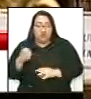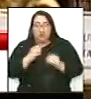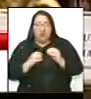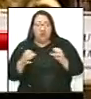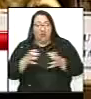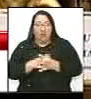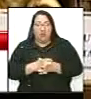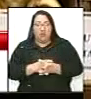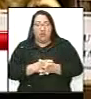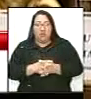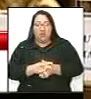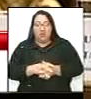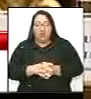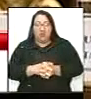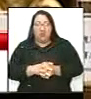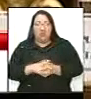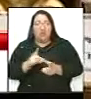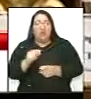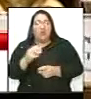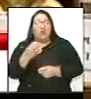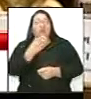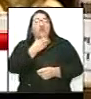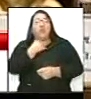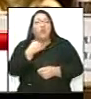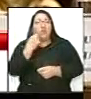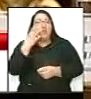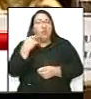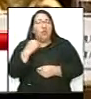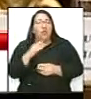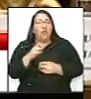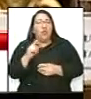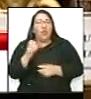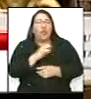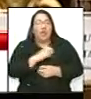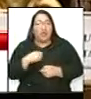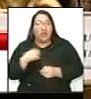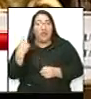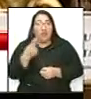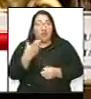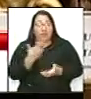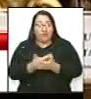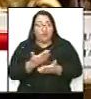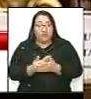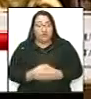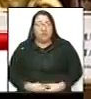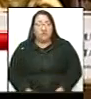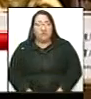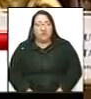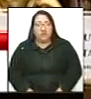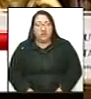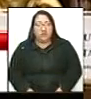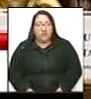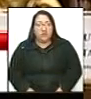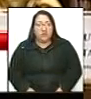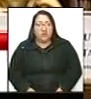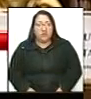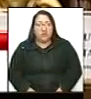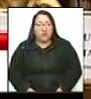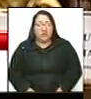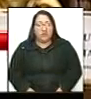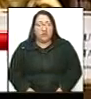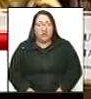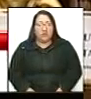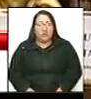criminal denominada Los Cuellos Blancos del Puerto. Se sustenta la denuncia en las declaraciones vertidas por diversos colaboradores eficaces que